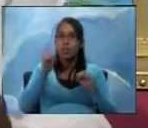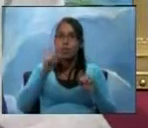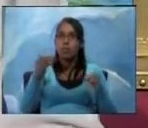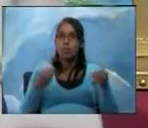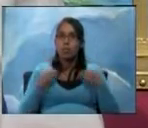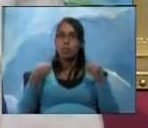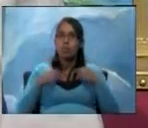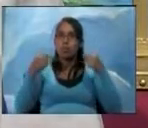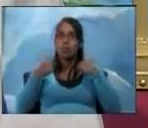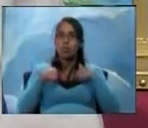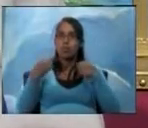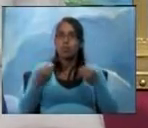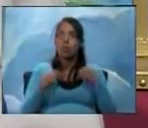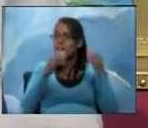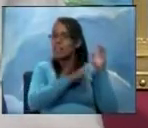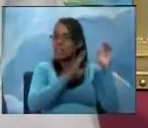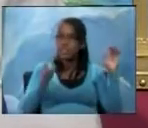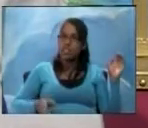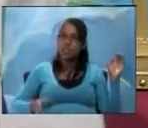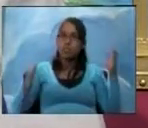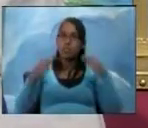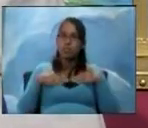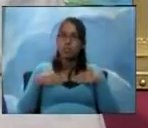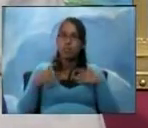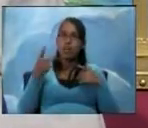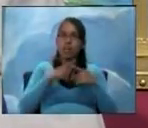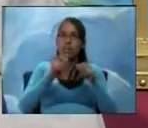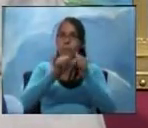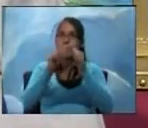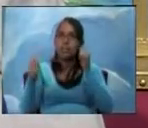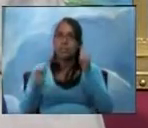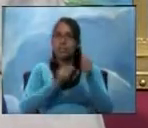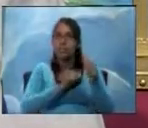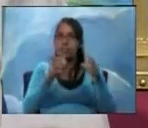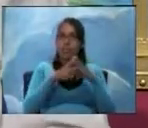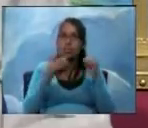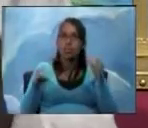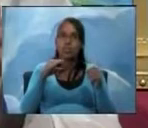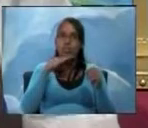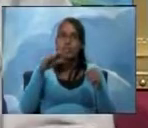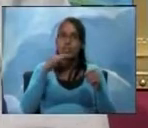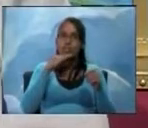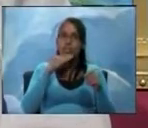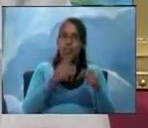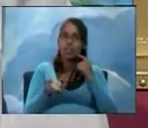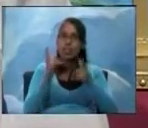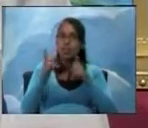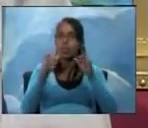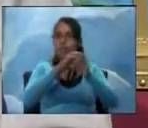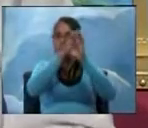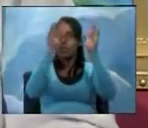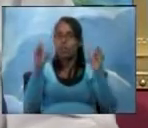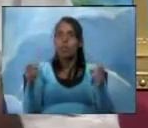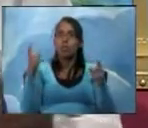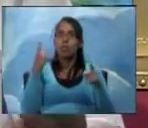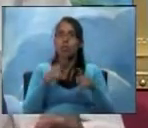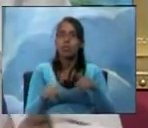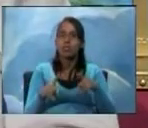vive Cristo en mí. Hay que apartarse de toda ira. De alguna forma u otra,